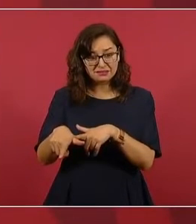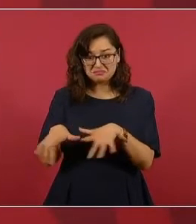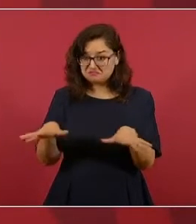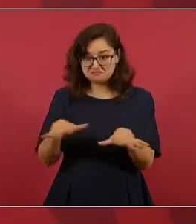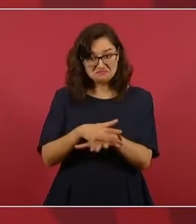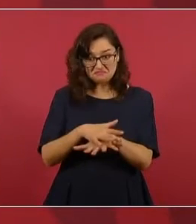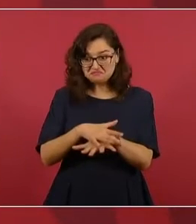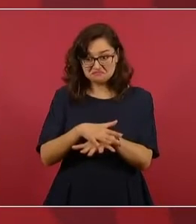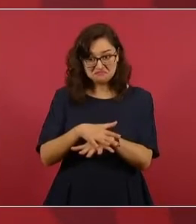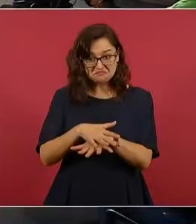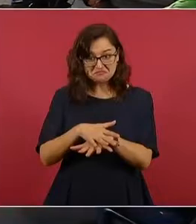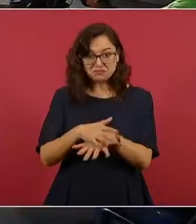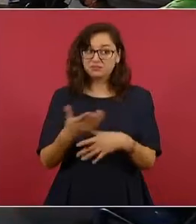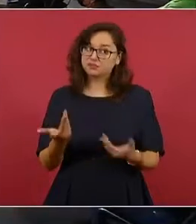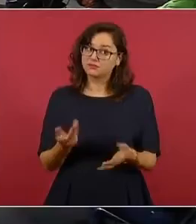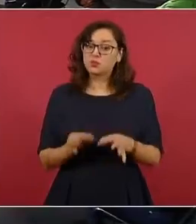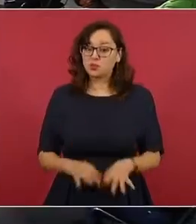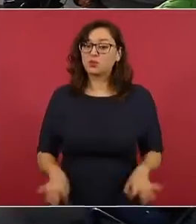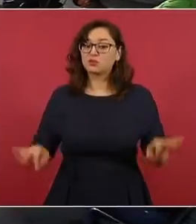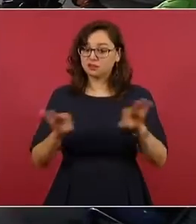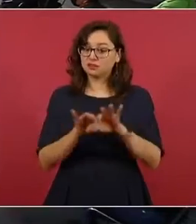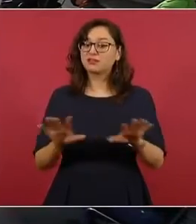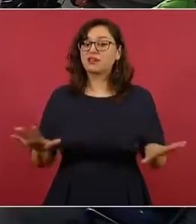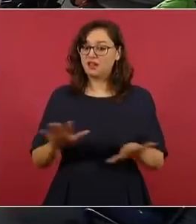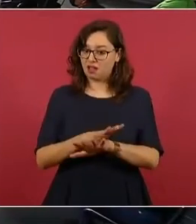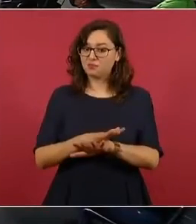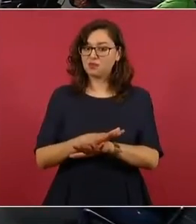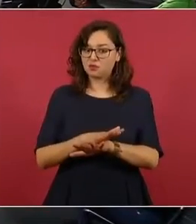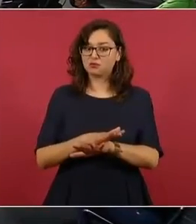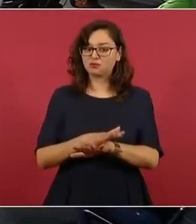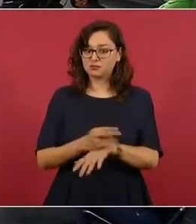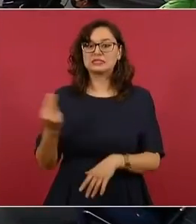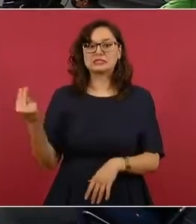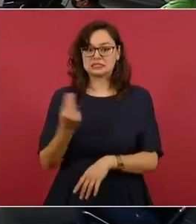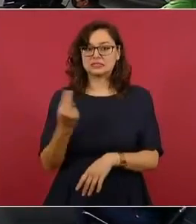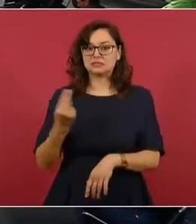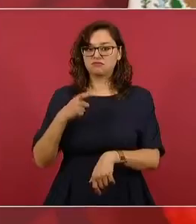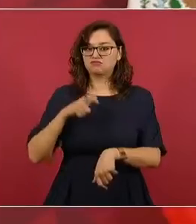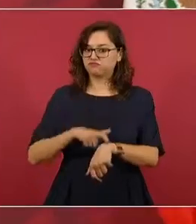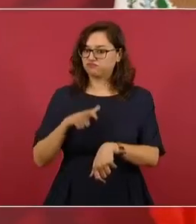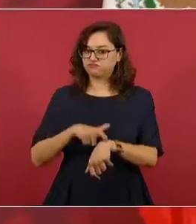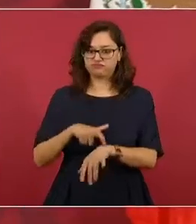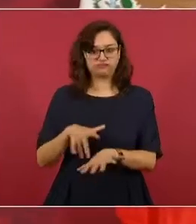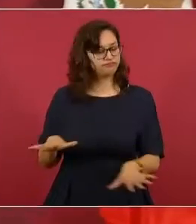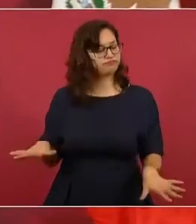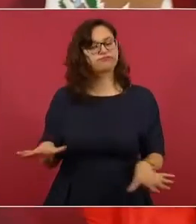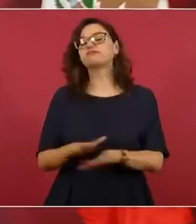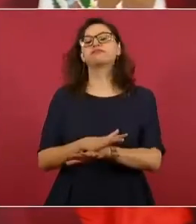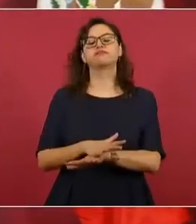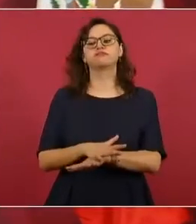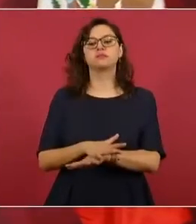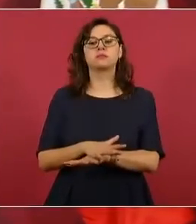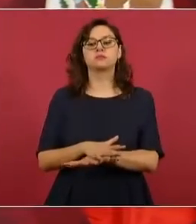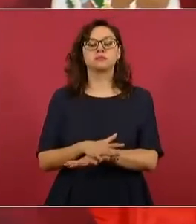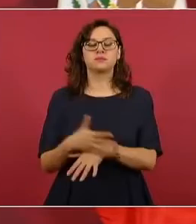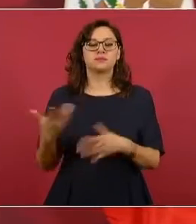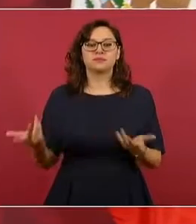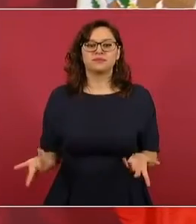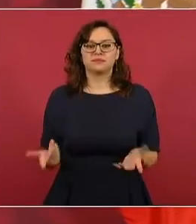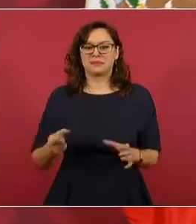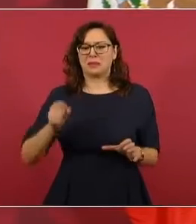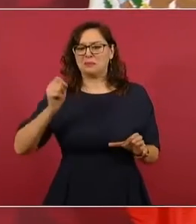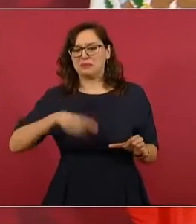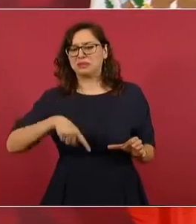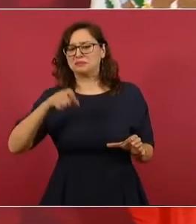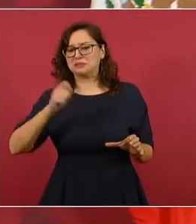Se necesitan las transformaciones. Son tiempos de cambio. Ya no se puede poner vino nuevo